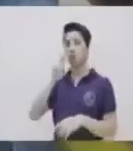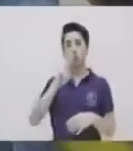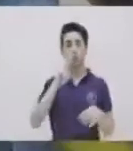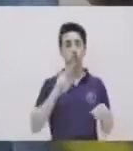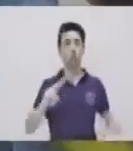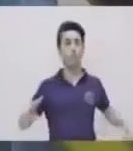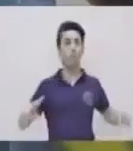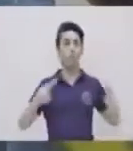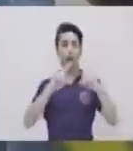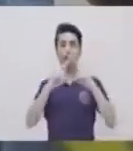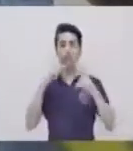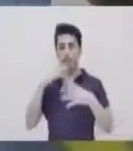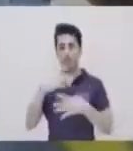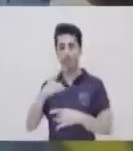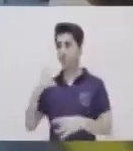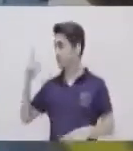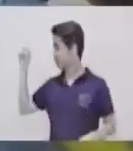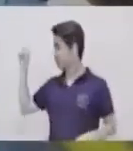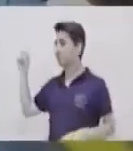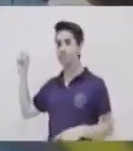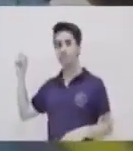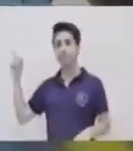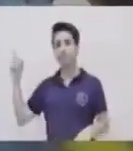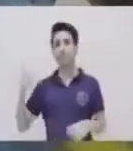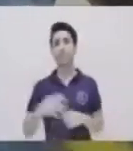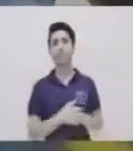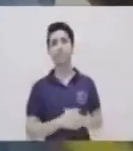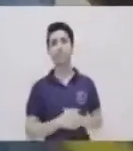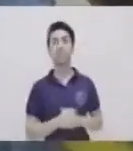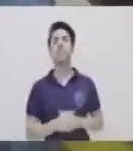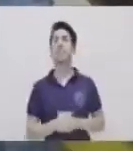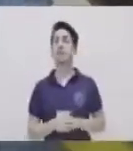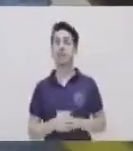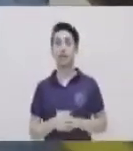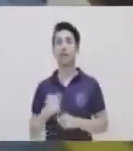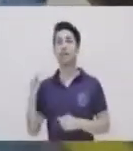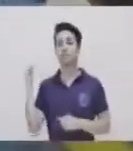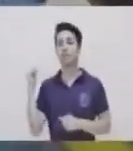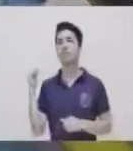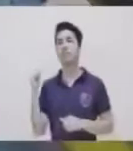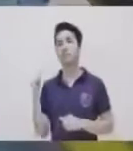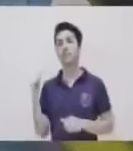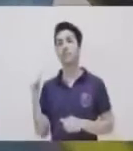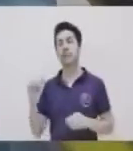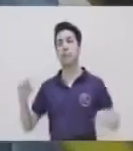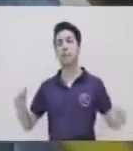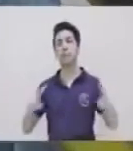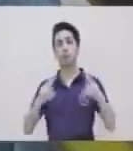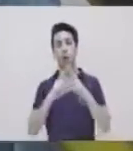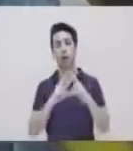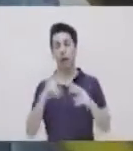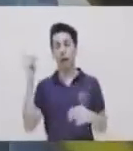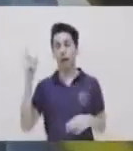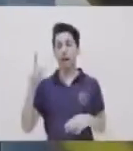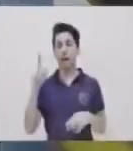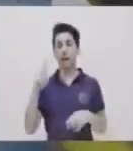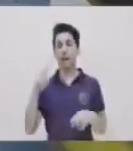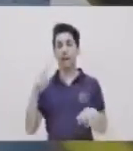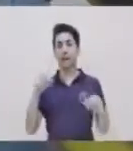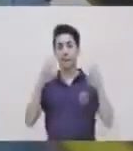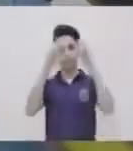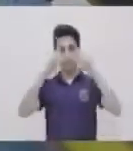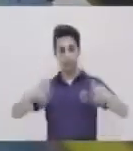interesantes. Sí. Quien puede identificarlos es porque conoce Guatemala, pero es parte de lo que es el volcán de